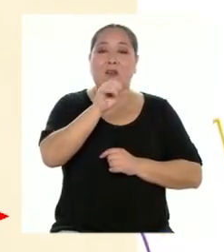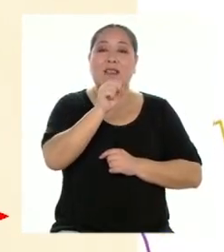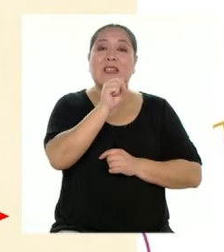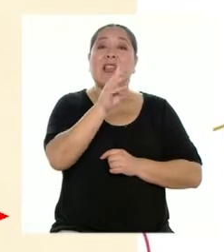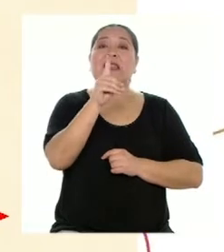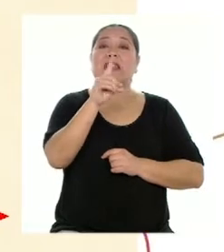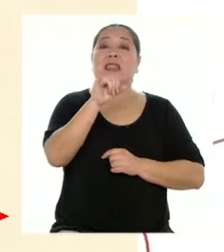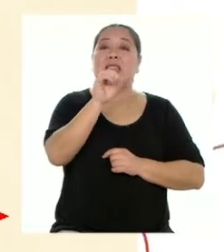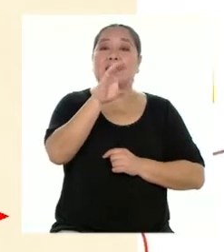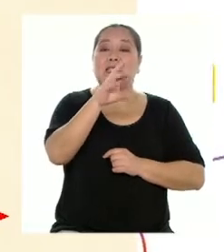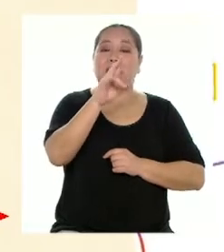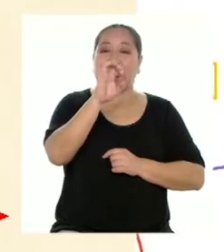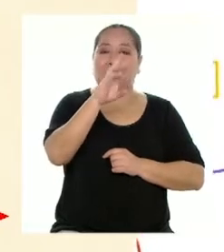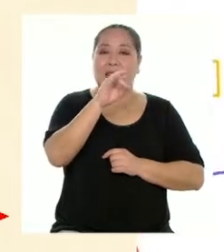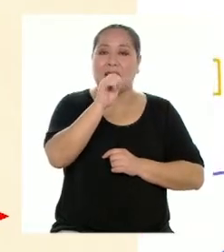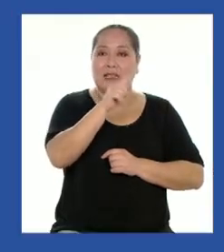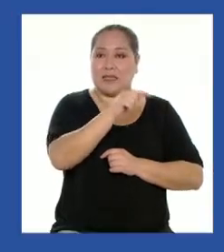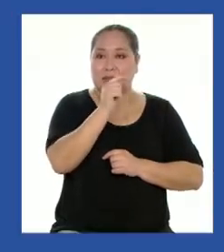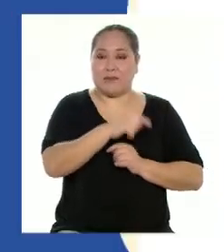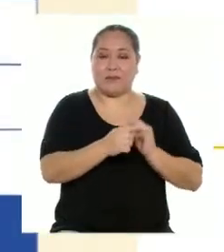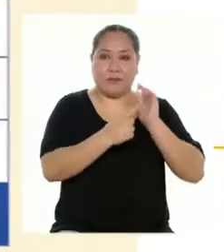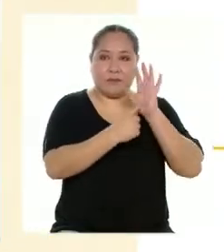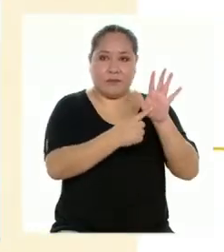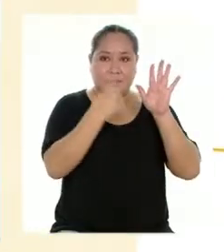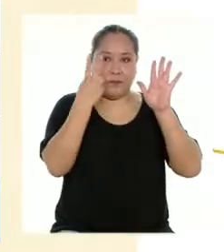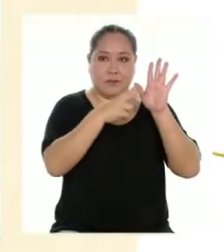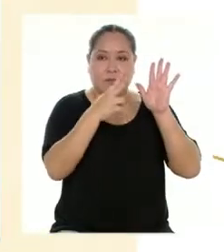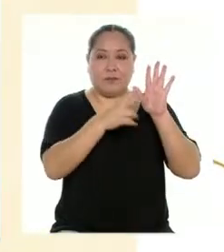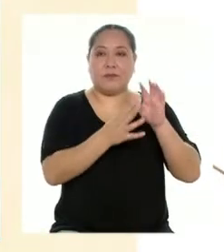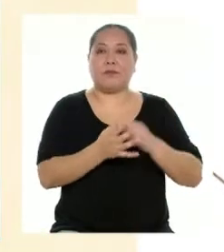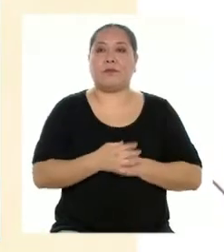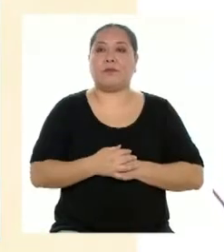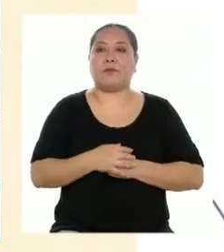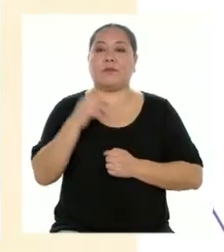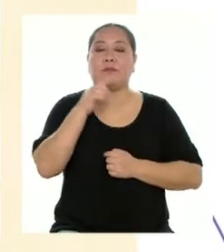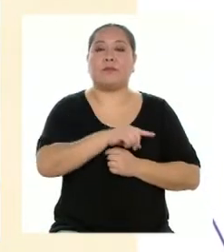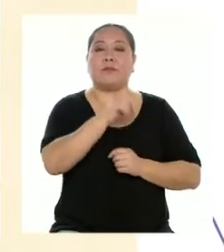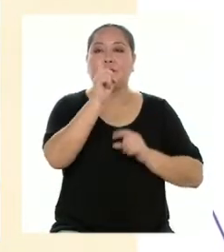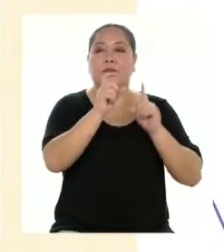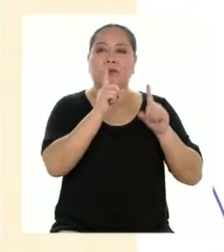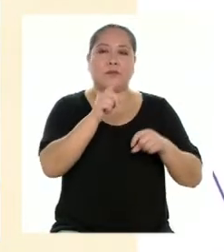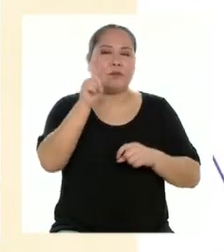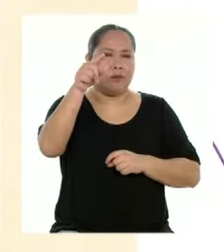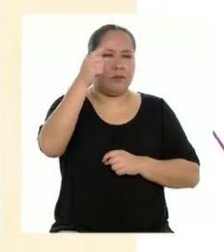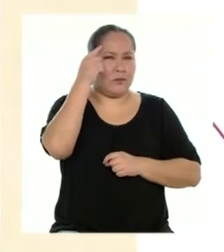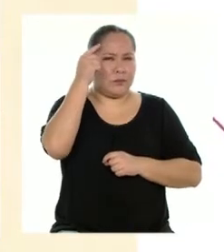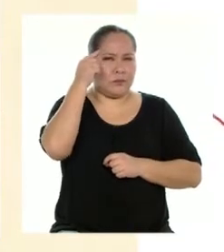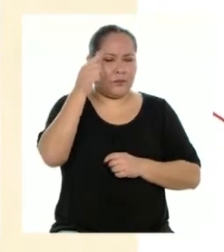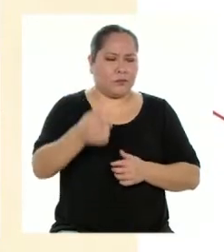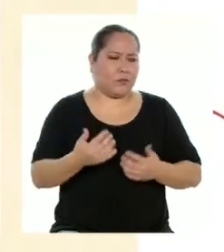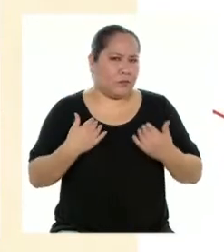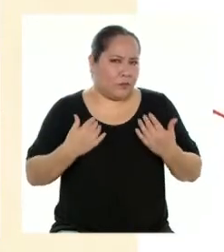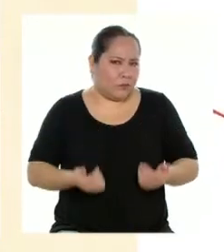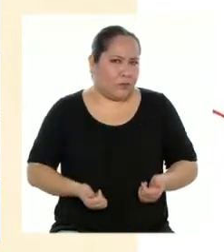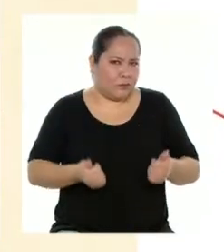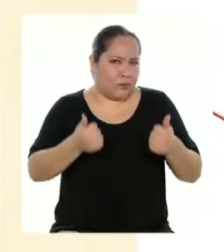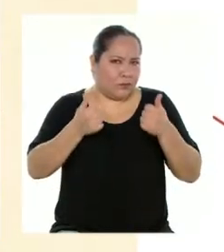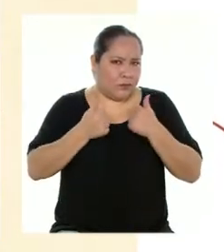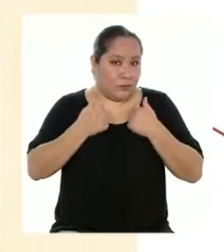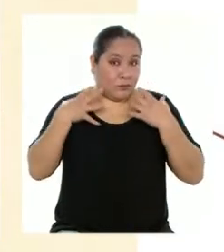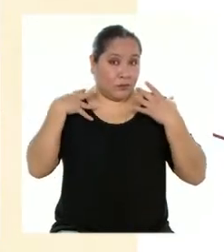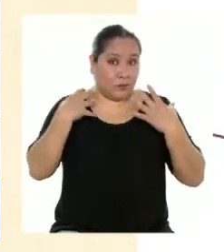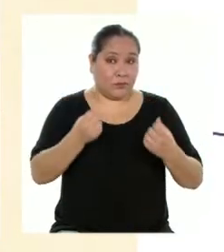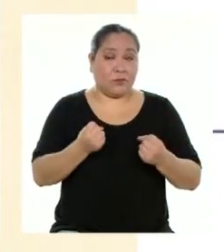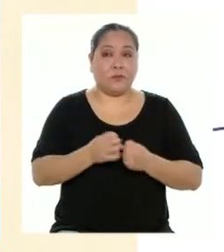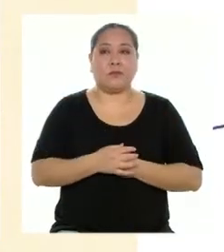de frecuencias para elaborar nuestro primer gráfico. Esta corresponde a la pregunta, ¿consideras que llevas una vida saludable? Las